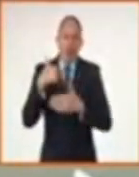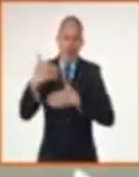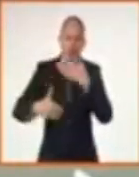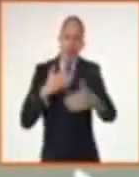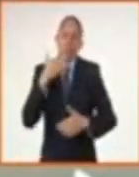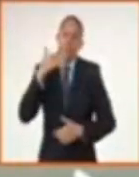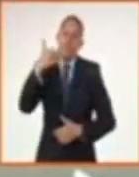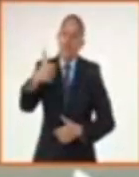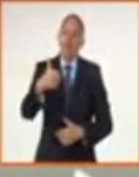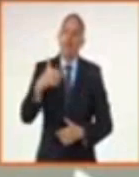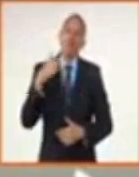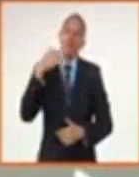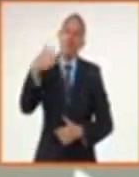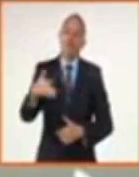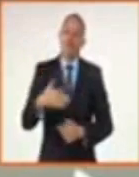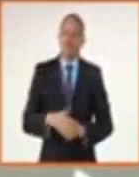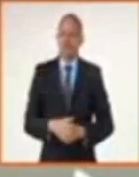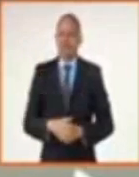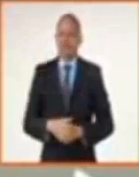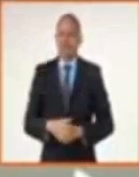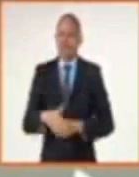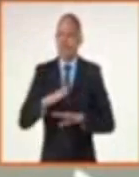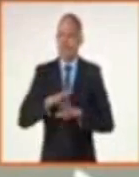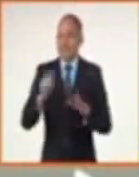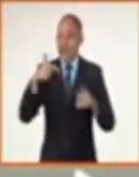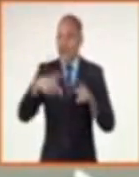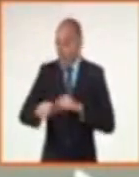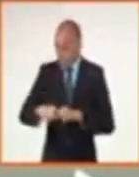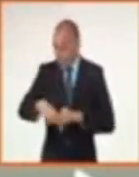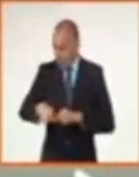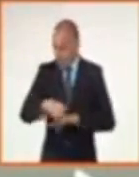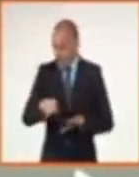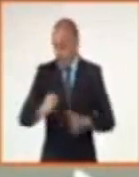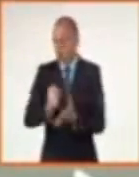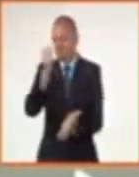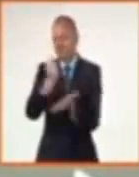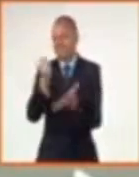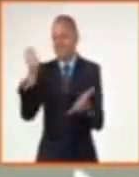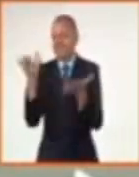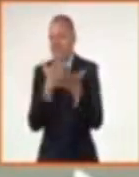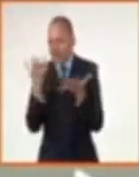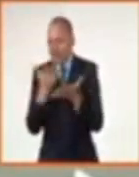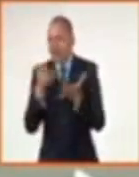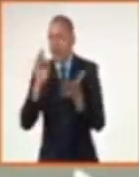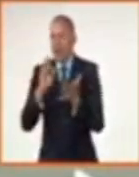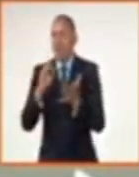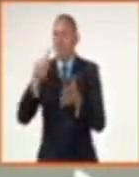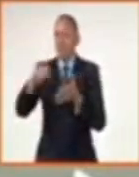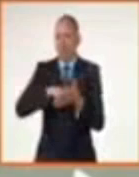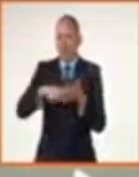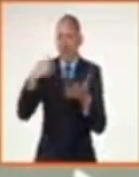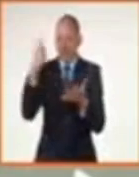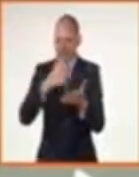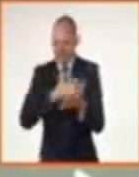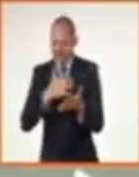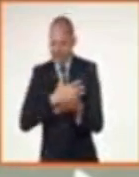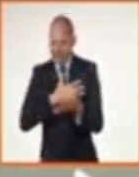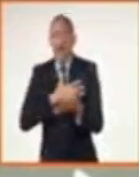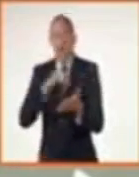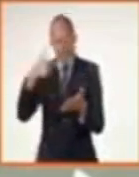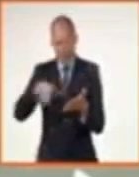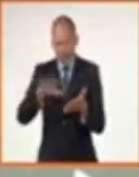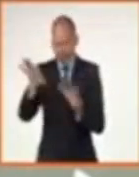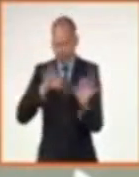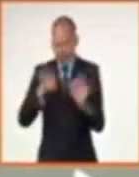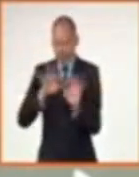proceso culmina con la constitución de la Asamblea Nacional del Poder Popular, la elección de su dirección, que lo es a su vez del